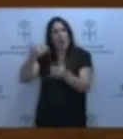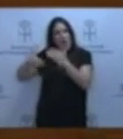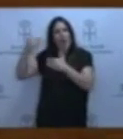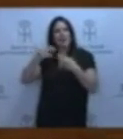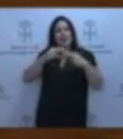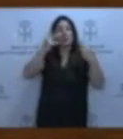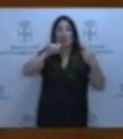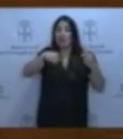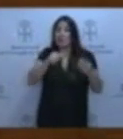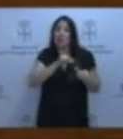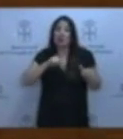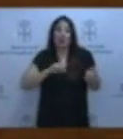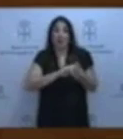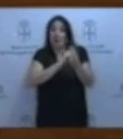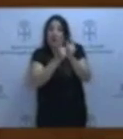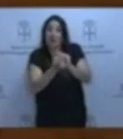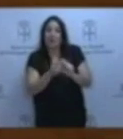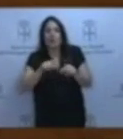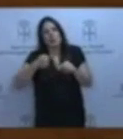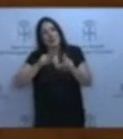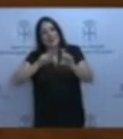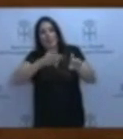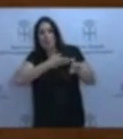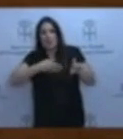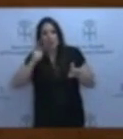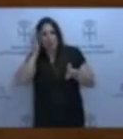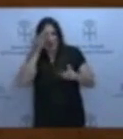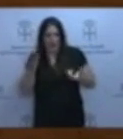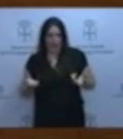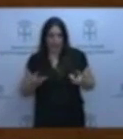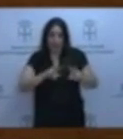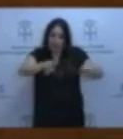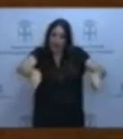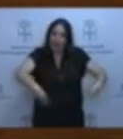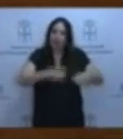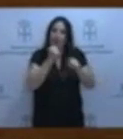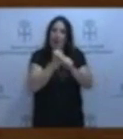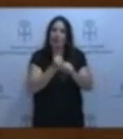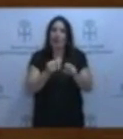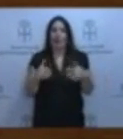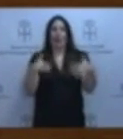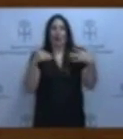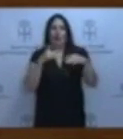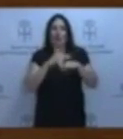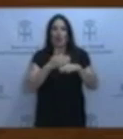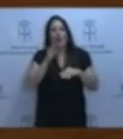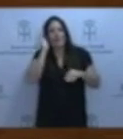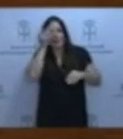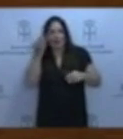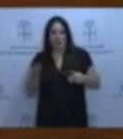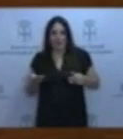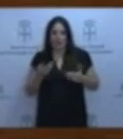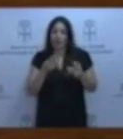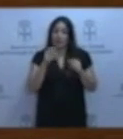privatizadas inexplicablemente a empresarios piratas. La reforma laboral fue otra alegría para esos piratas. Más abaratamiento en costes